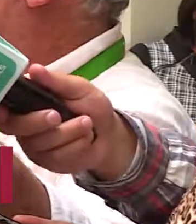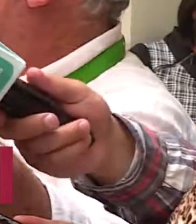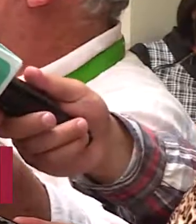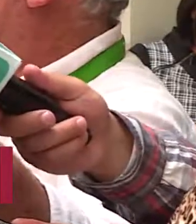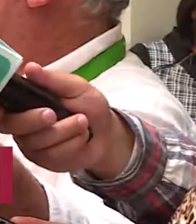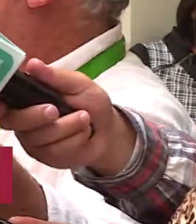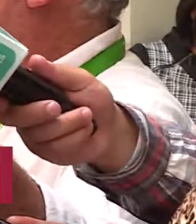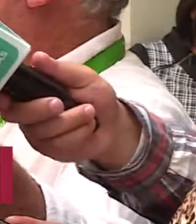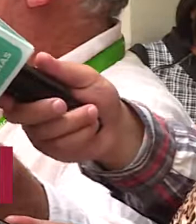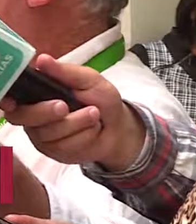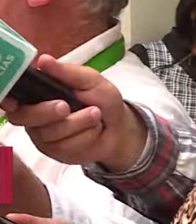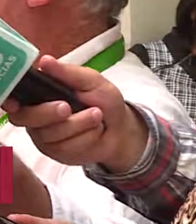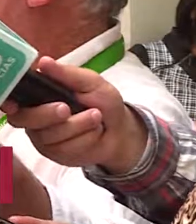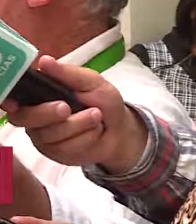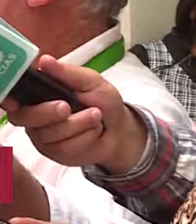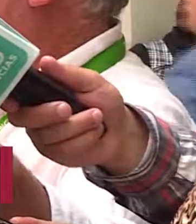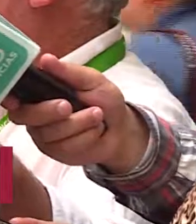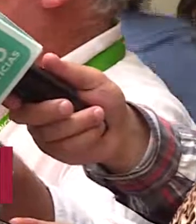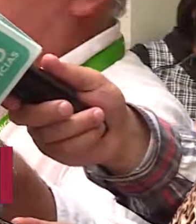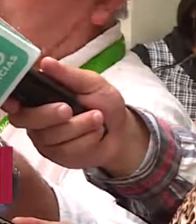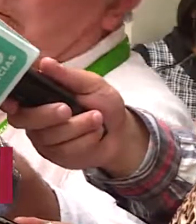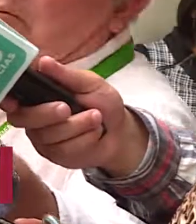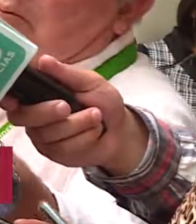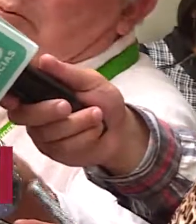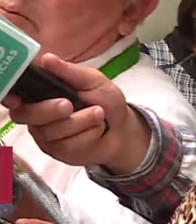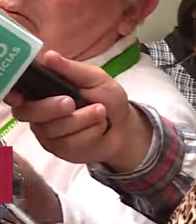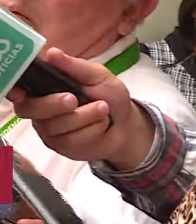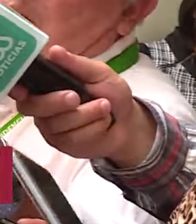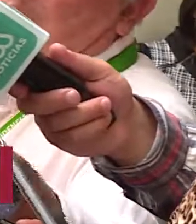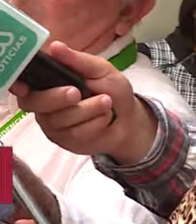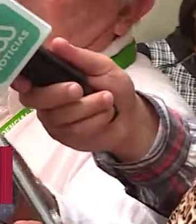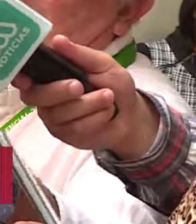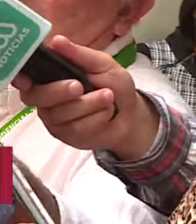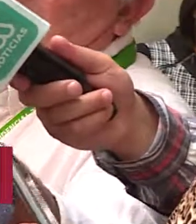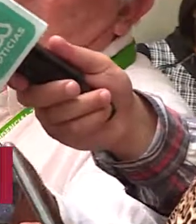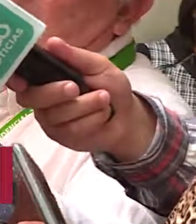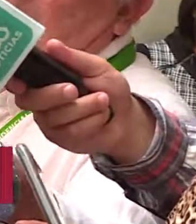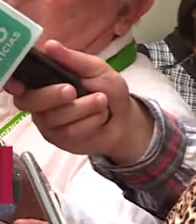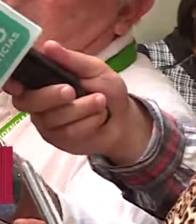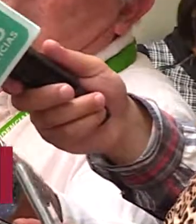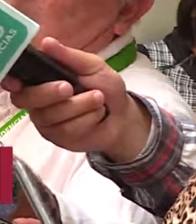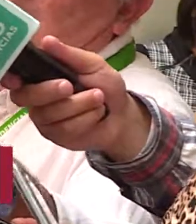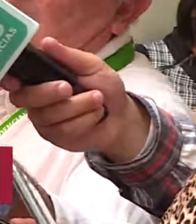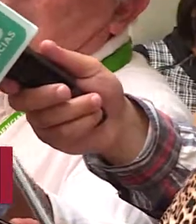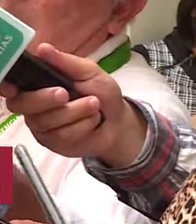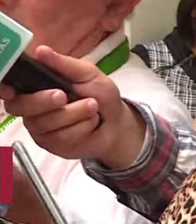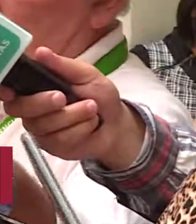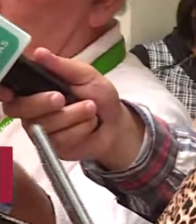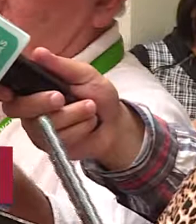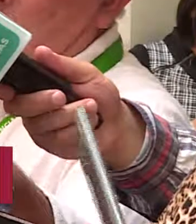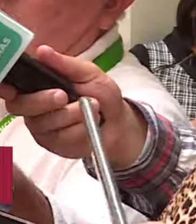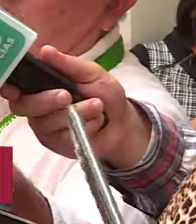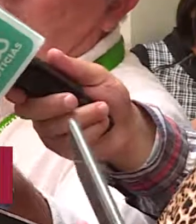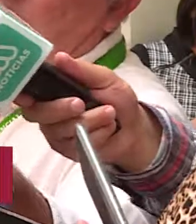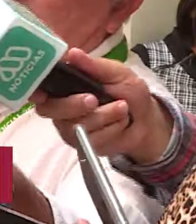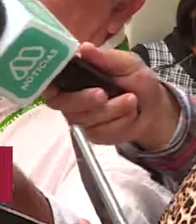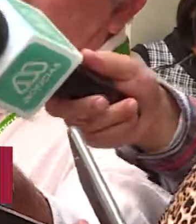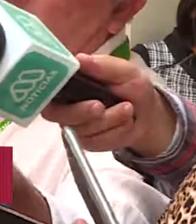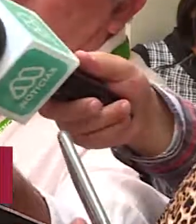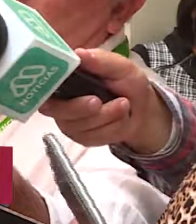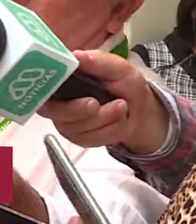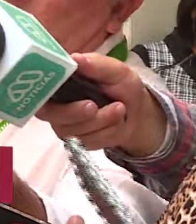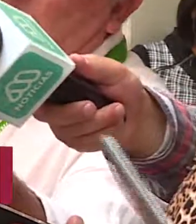se está sancionando, por así decirlo, con cárcel la libertad de expresión. Y nosotros creemos que las